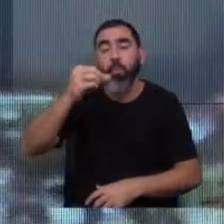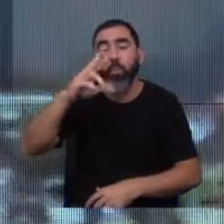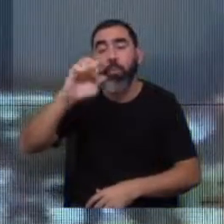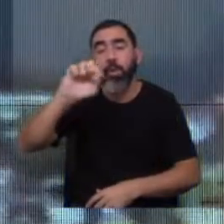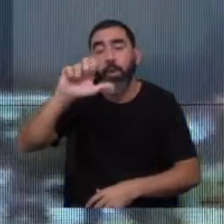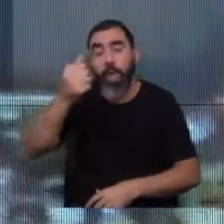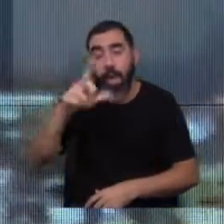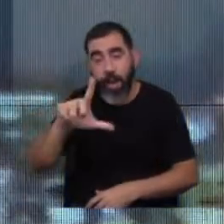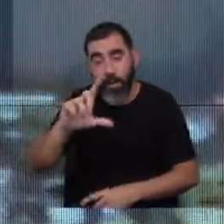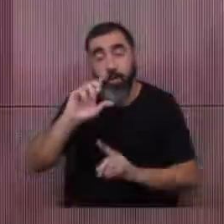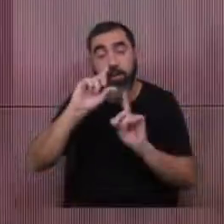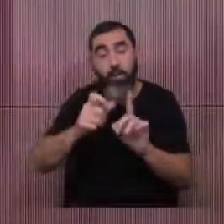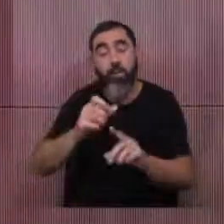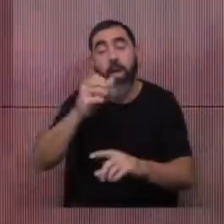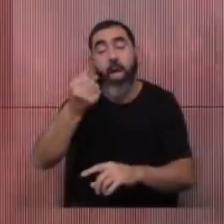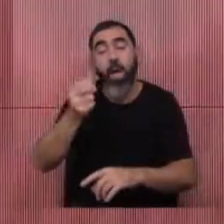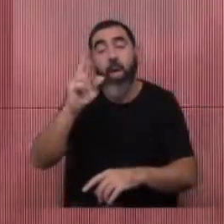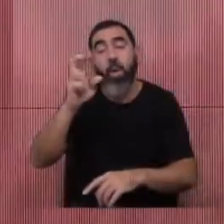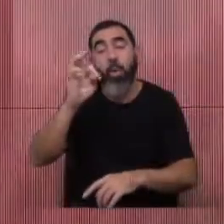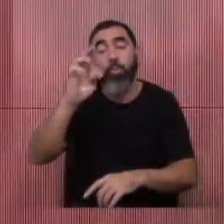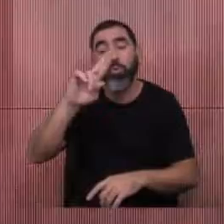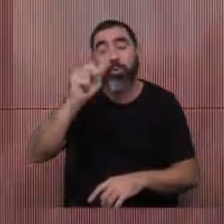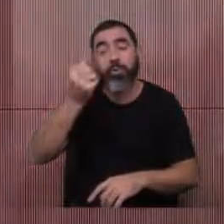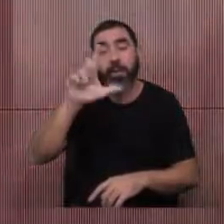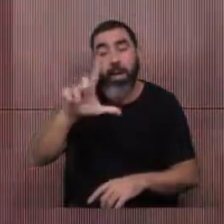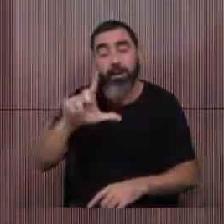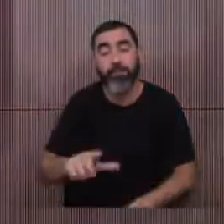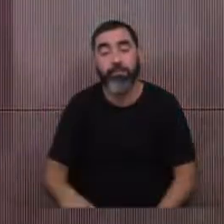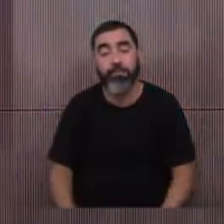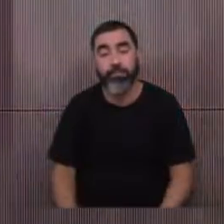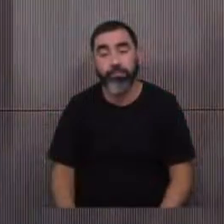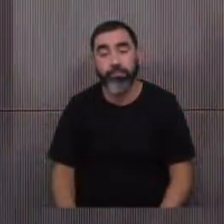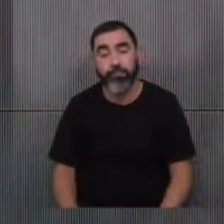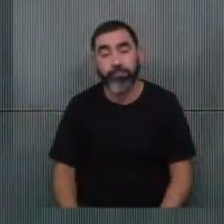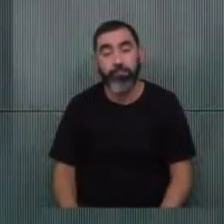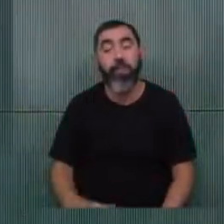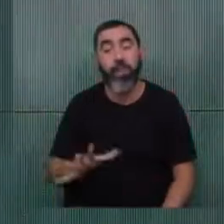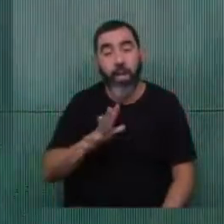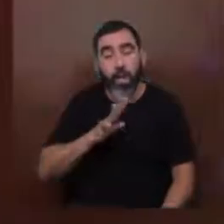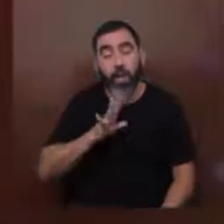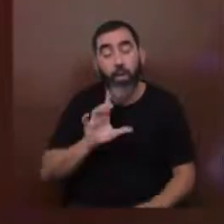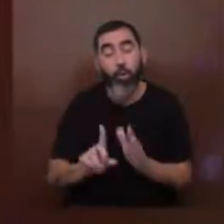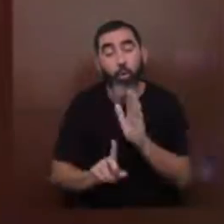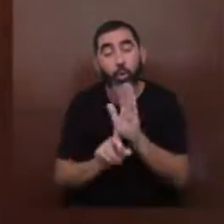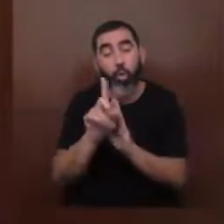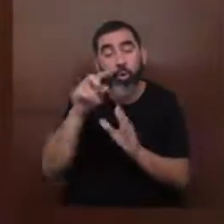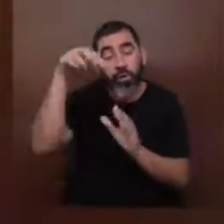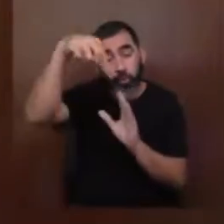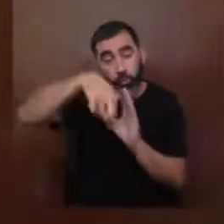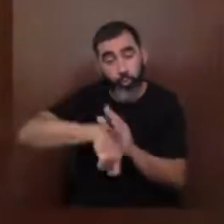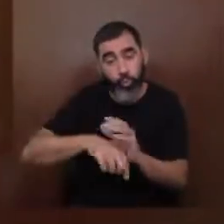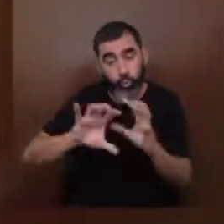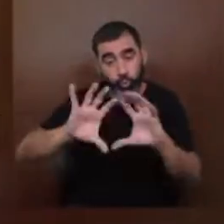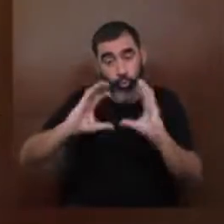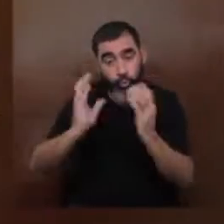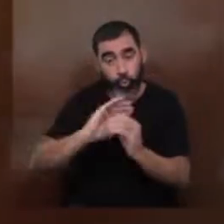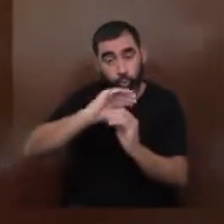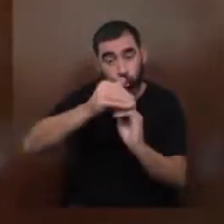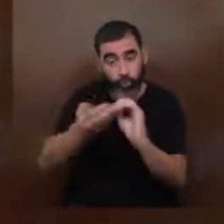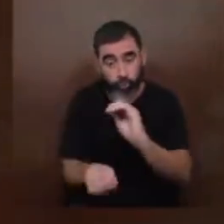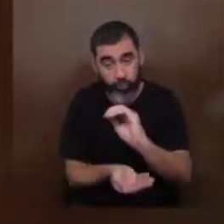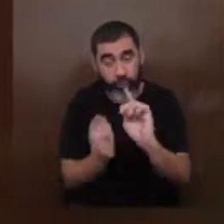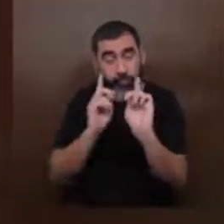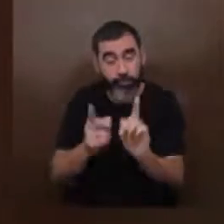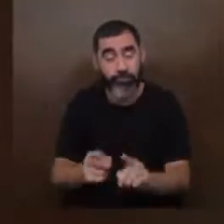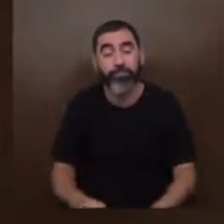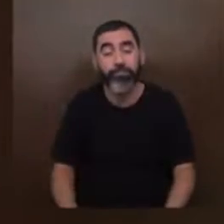porque uno tiene la Claro. inclinación a decir auroras boreales, pero hay en el Polo Norte y en el Polo Sur. Y esto nos lleva a